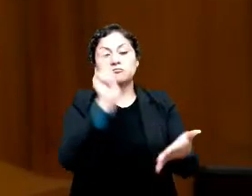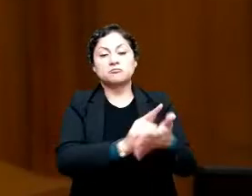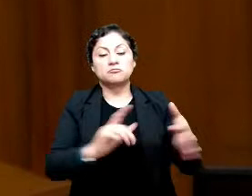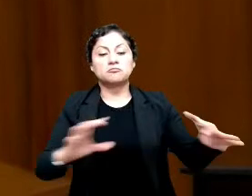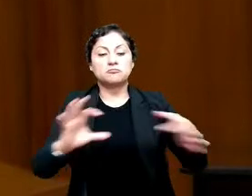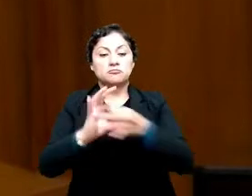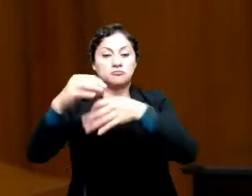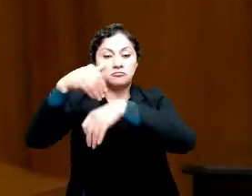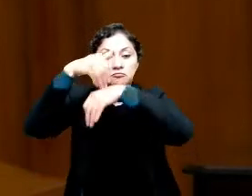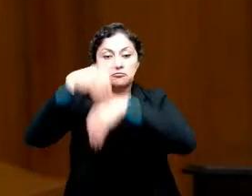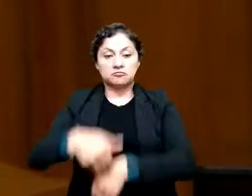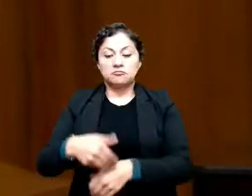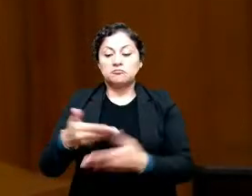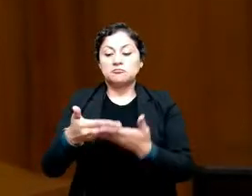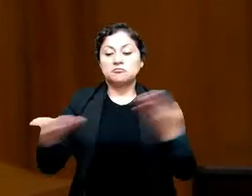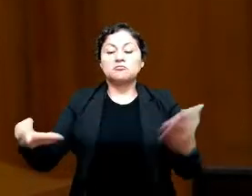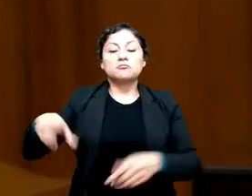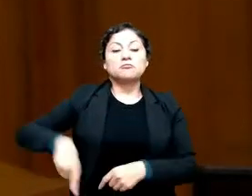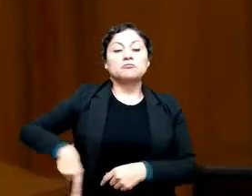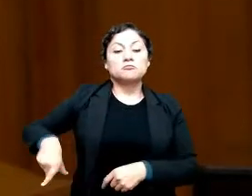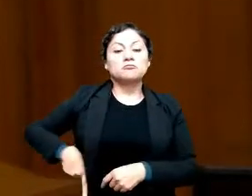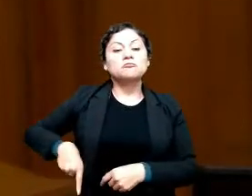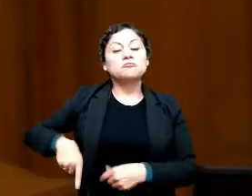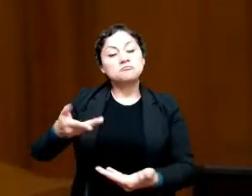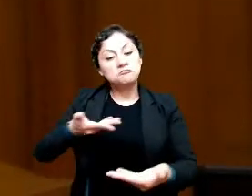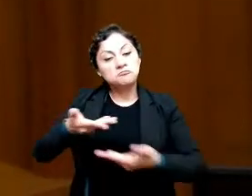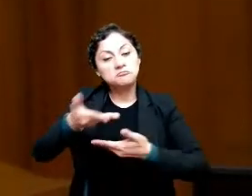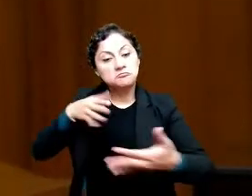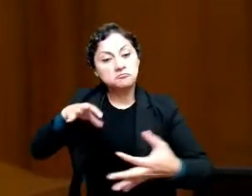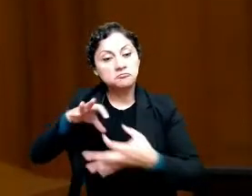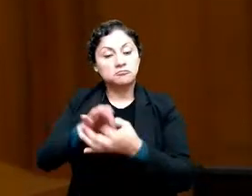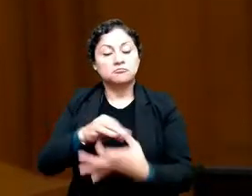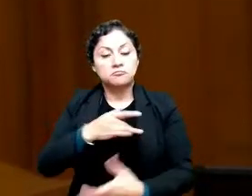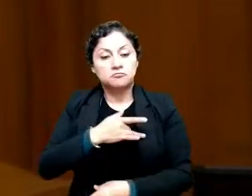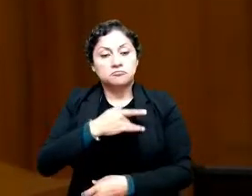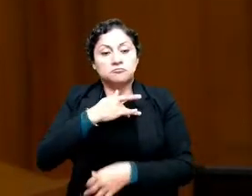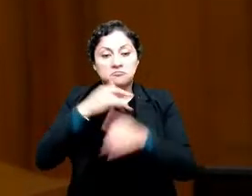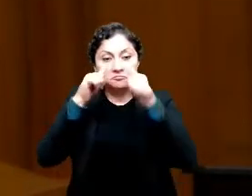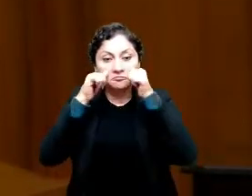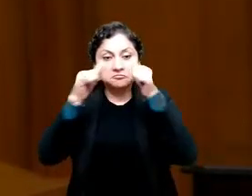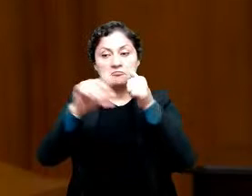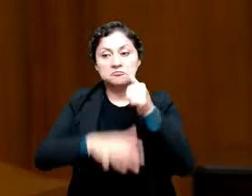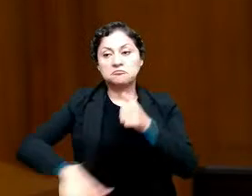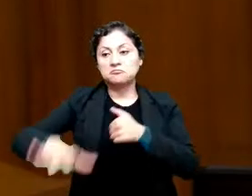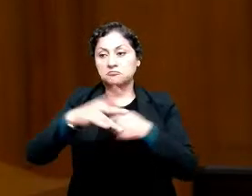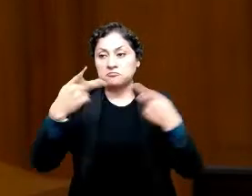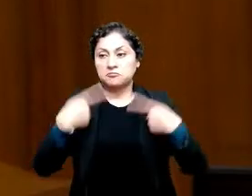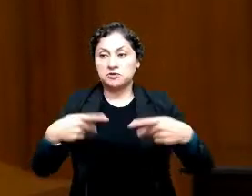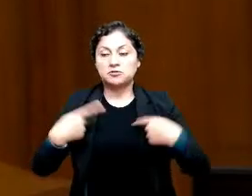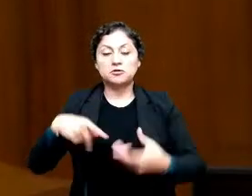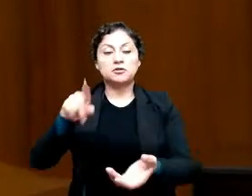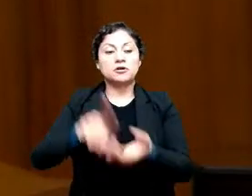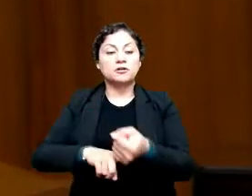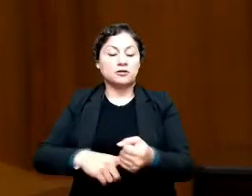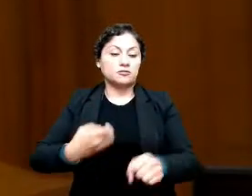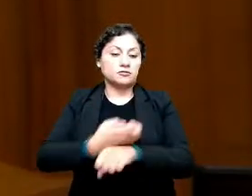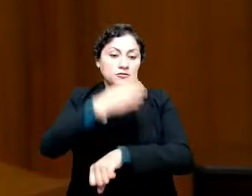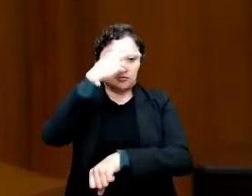ha sido un gobierno cercano, sensible e incluyente a las necesidades de las familias mexiquenses.